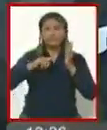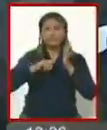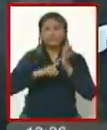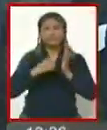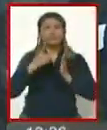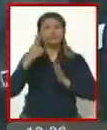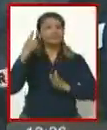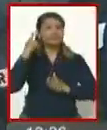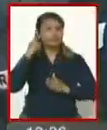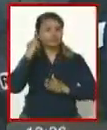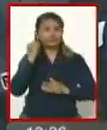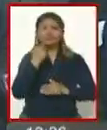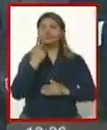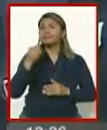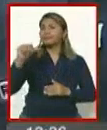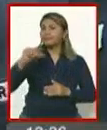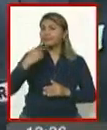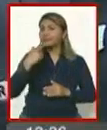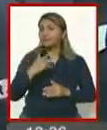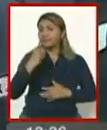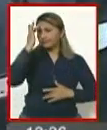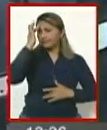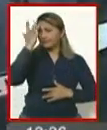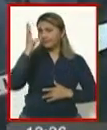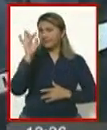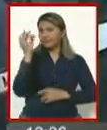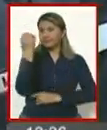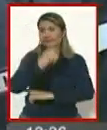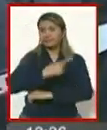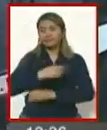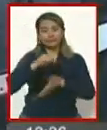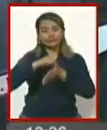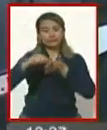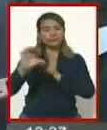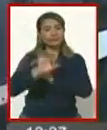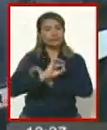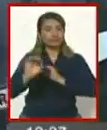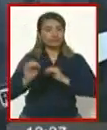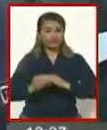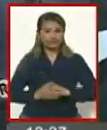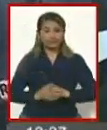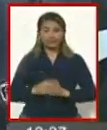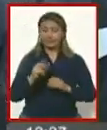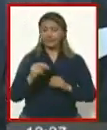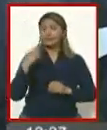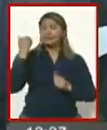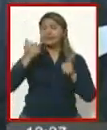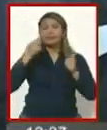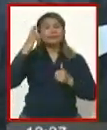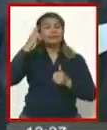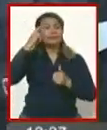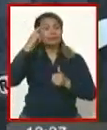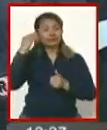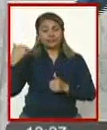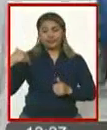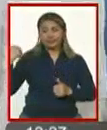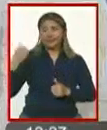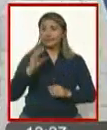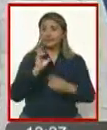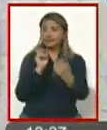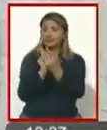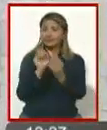oído derecho, lo cual estuve con baja médica 8 días y hasta el momento no se me ha cancelado. No me dan ni una razón, ni siquiera los jefes ni